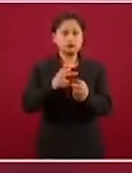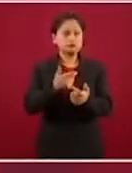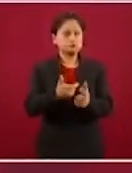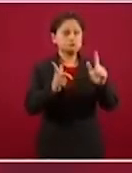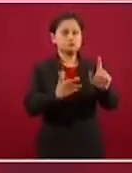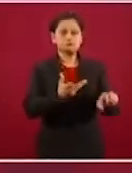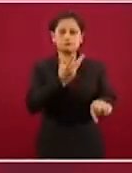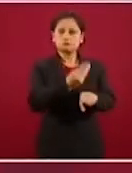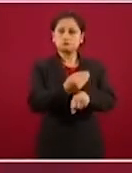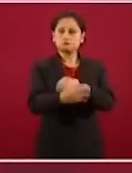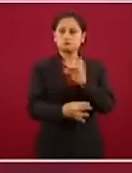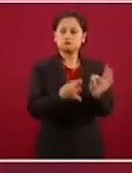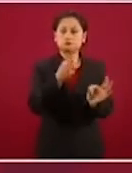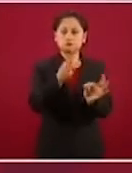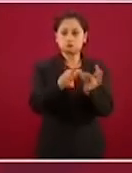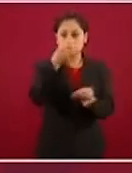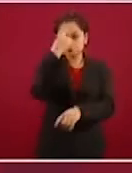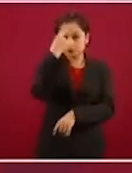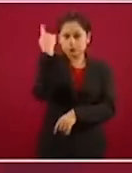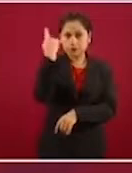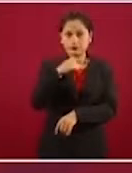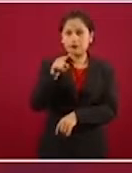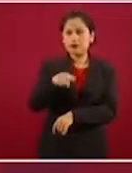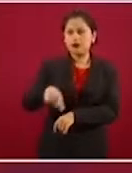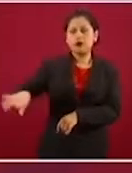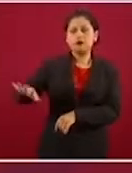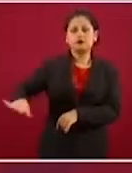una situación de